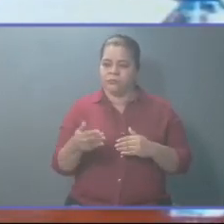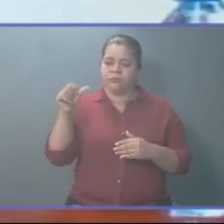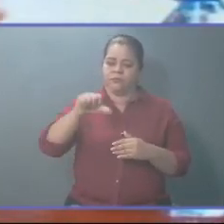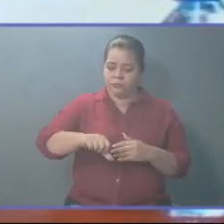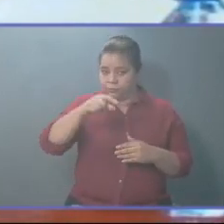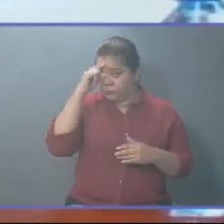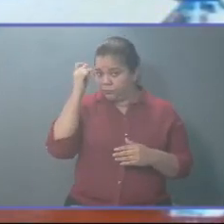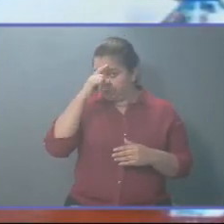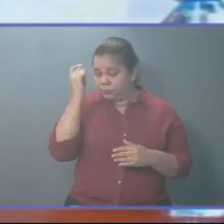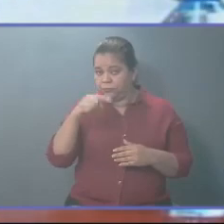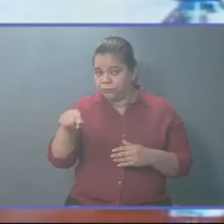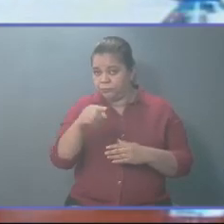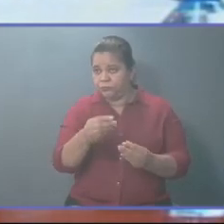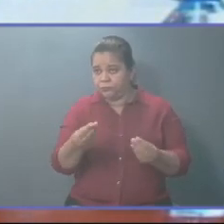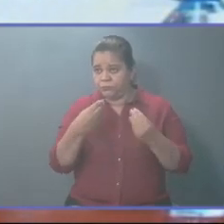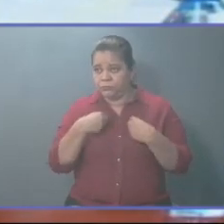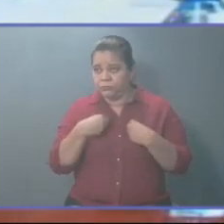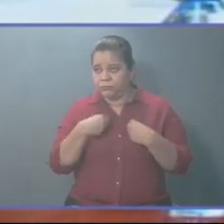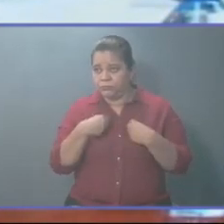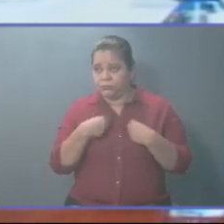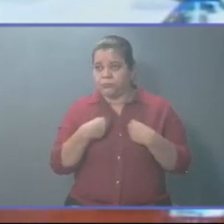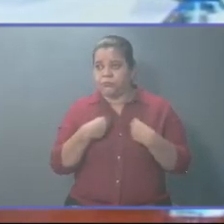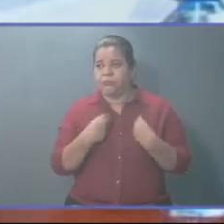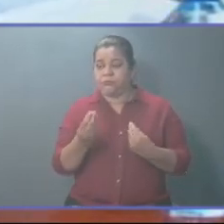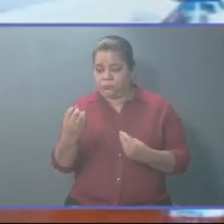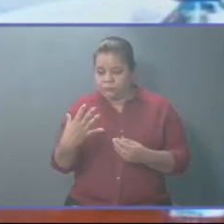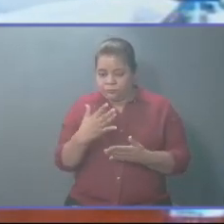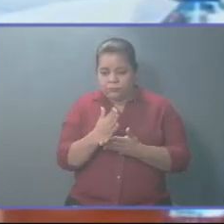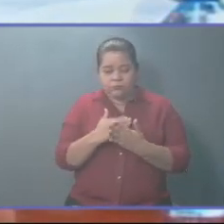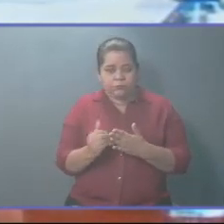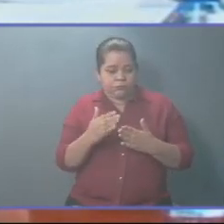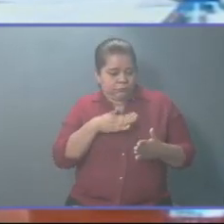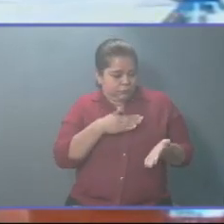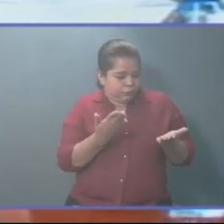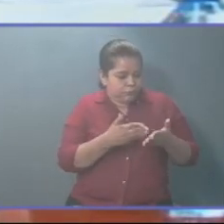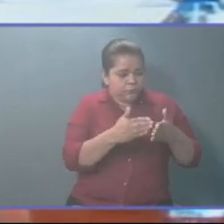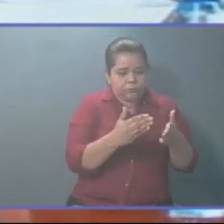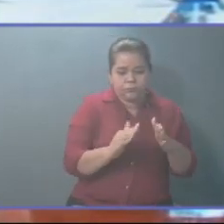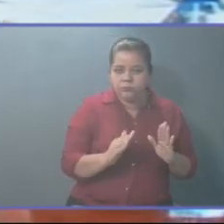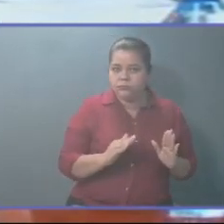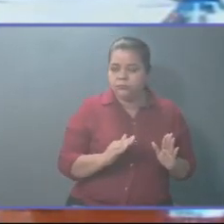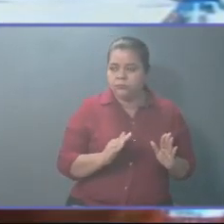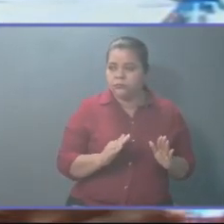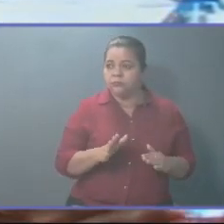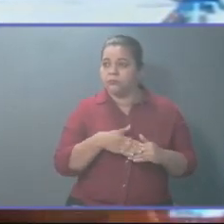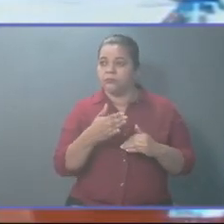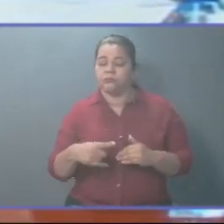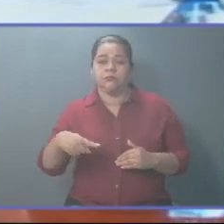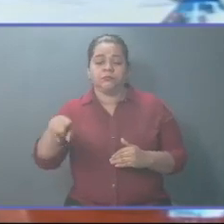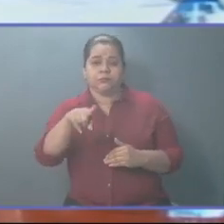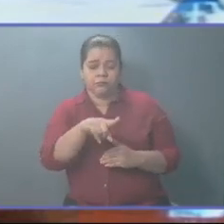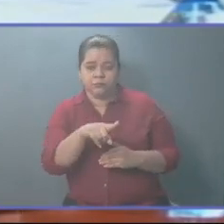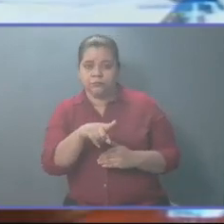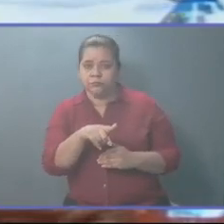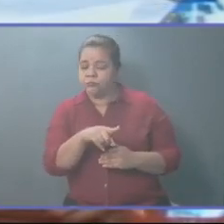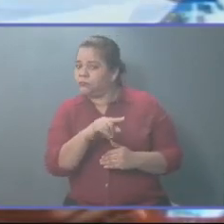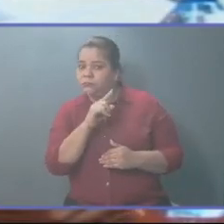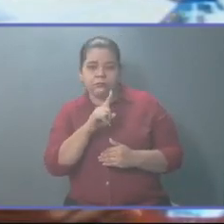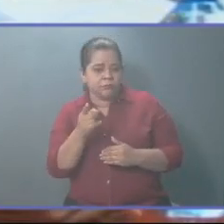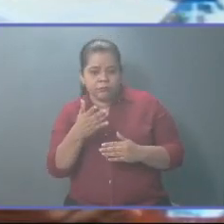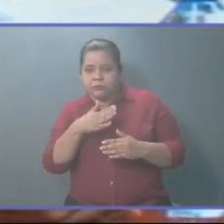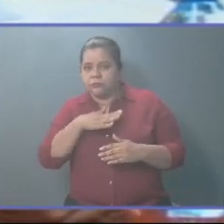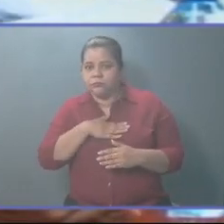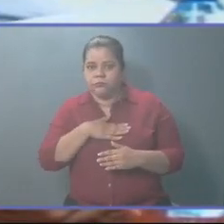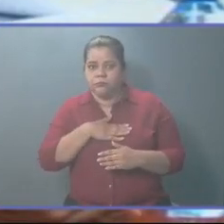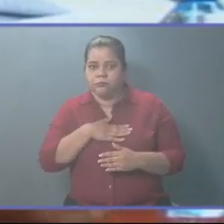del que ustedes me van a encomendar. Si me encomiendan algo y yo lo hago distinto, no van a esperar lo que ustedes realmente